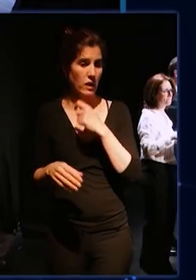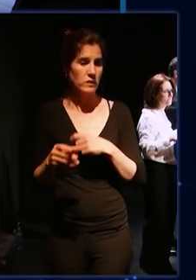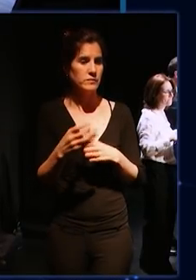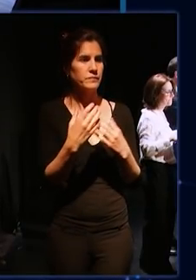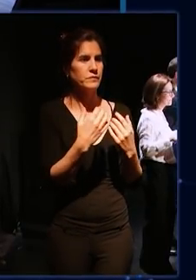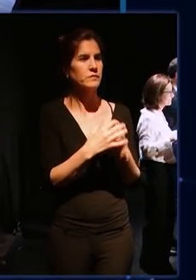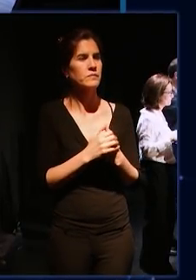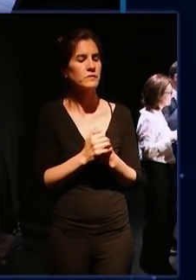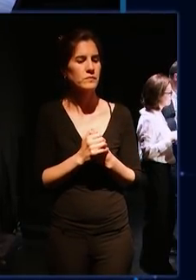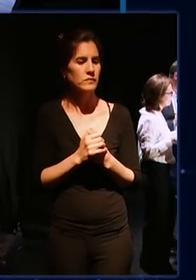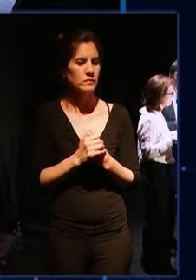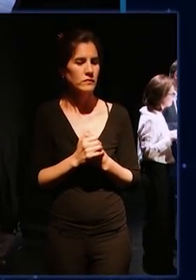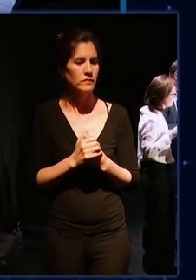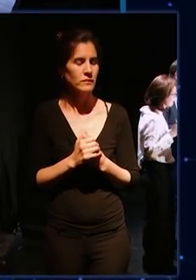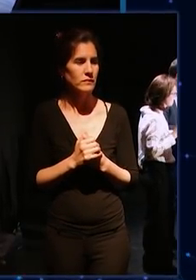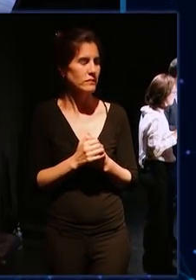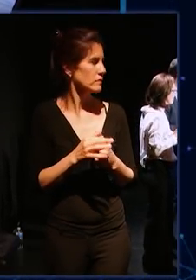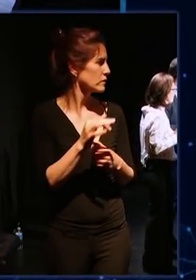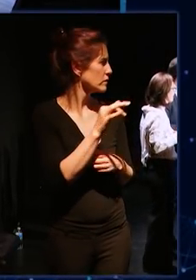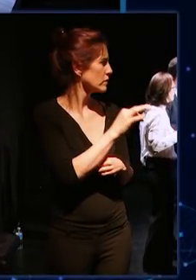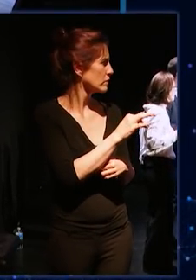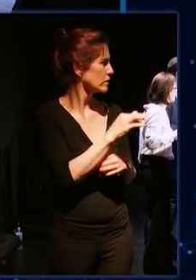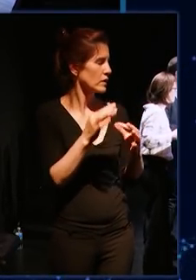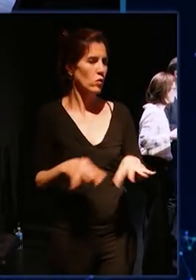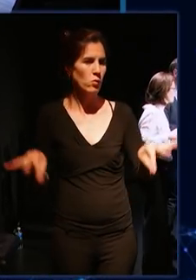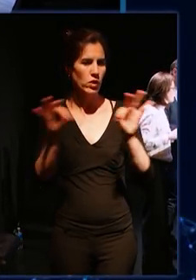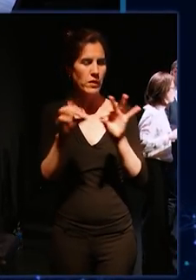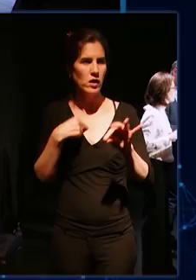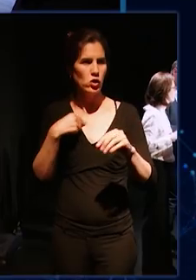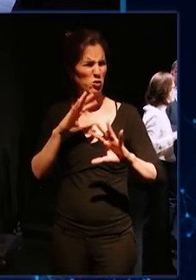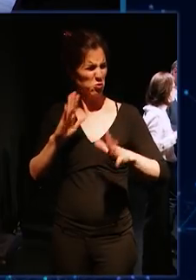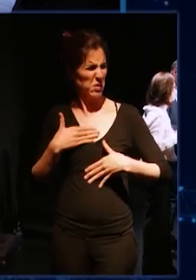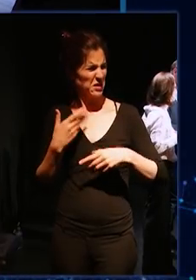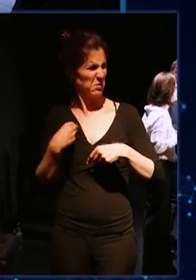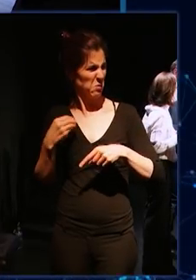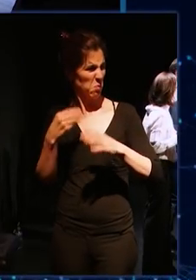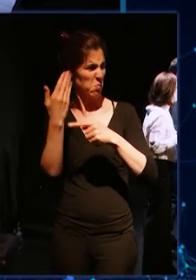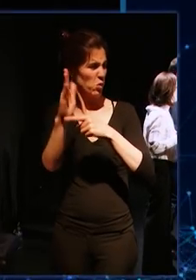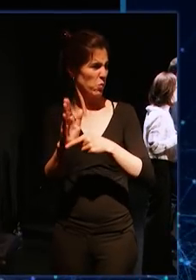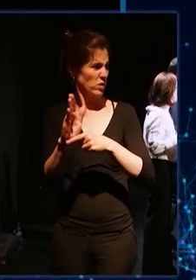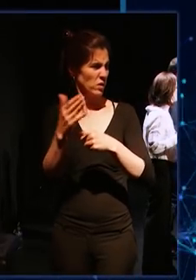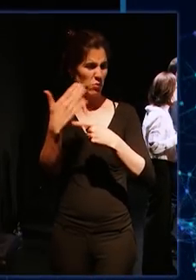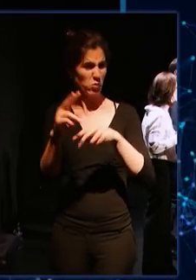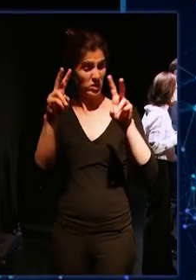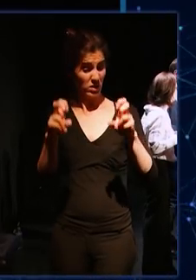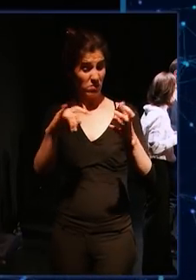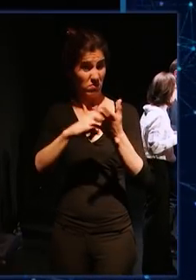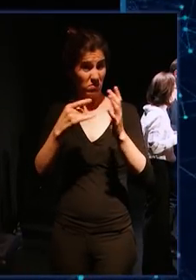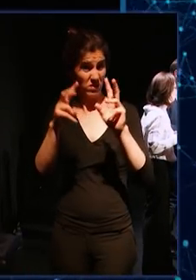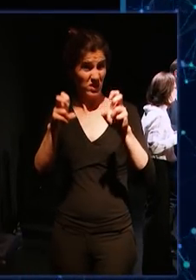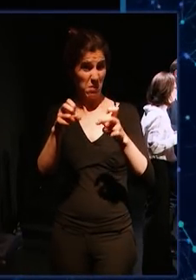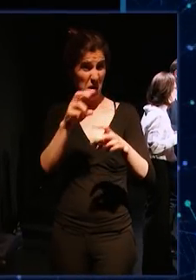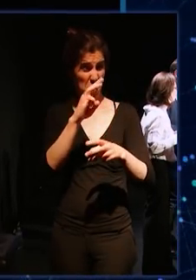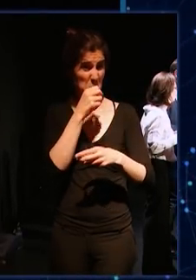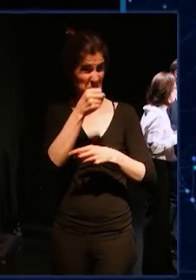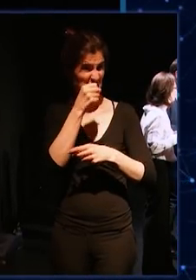Silenci, sisplau. Quique Fuentes. A mí me ha sorprendido un poco la propuesta del PSC sobre el geriátrico y